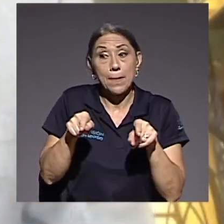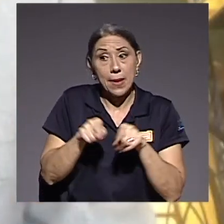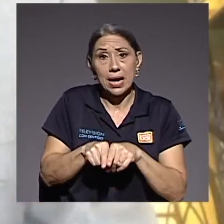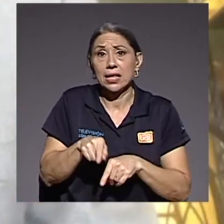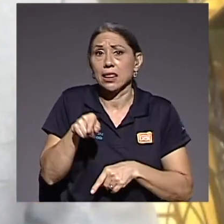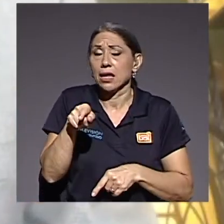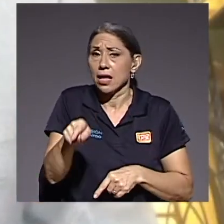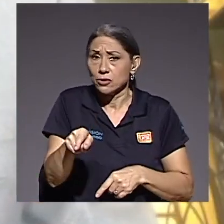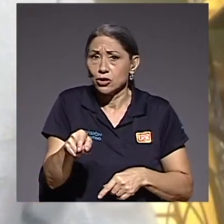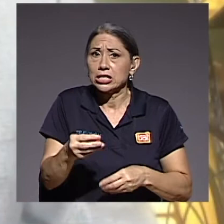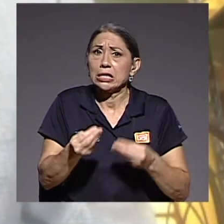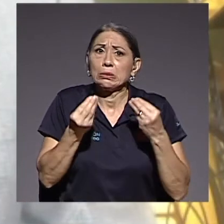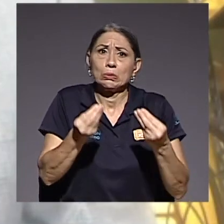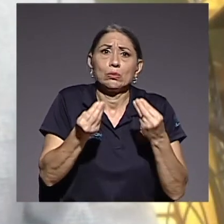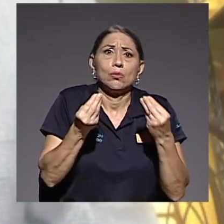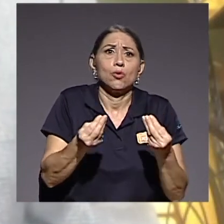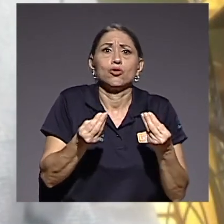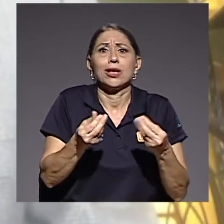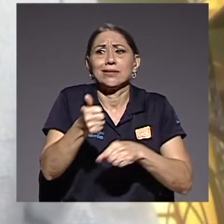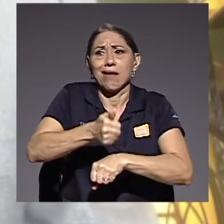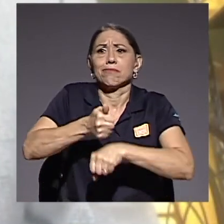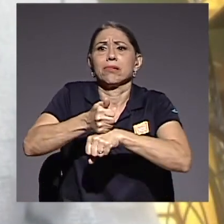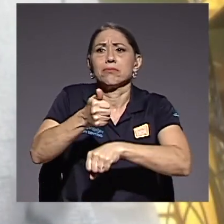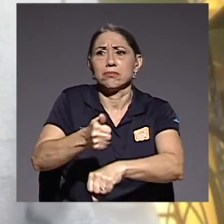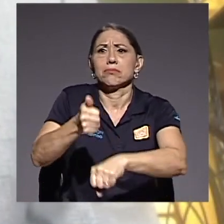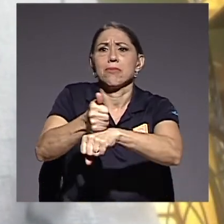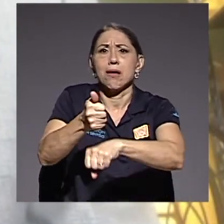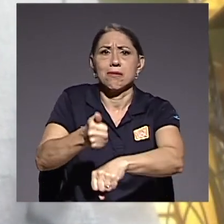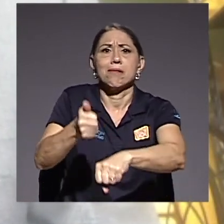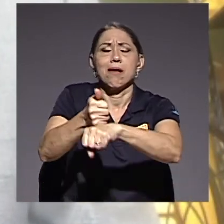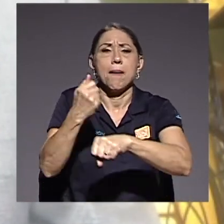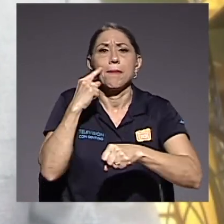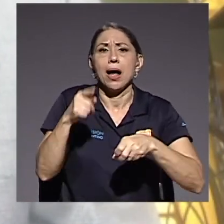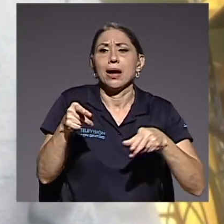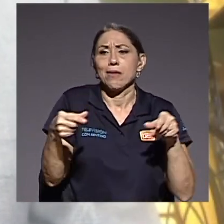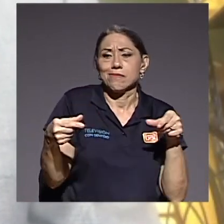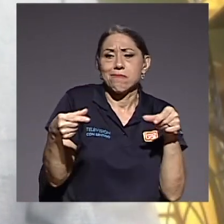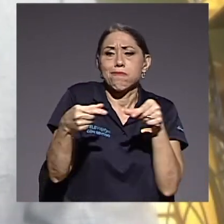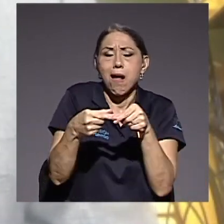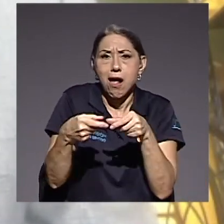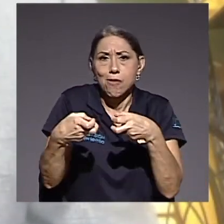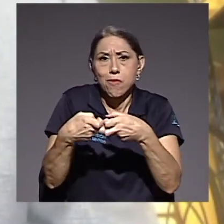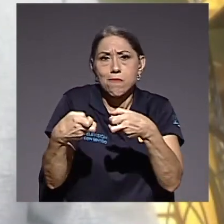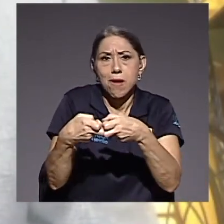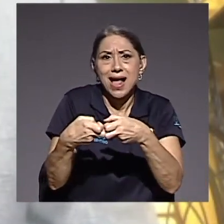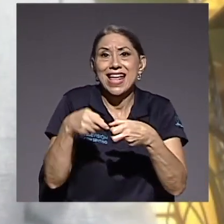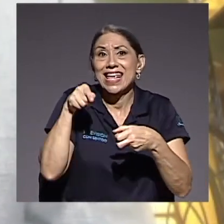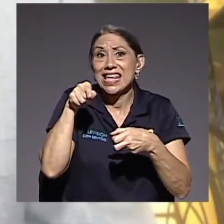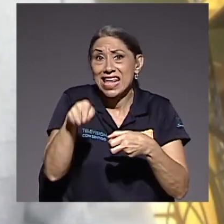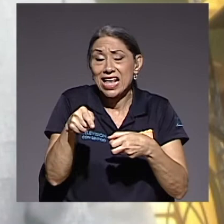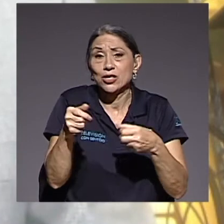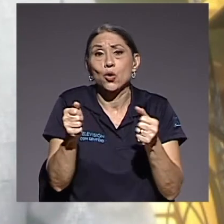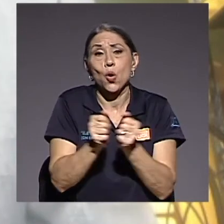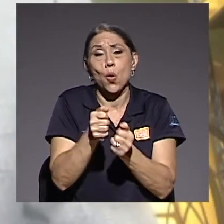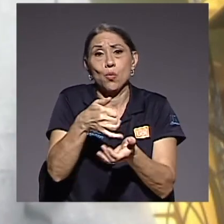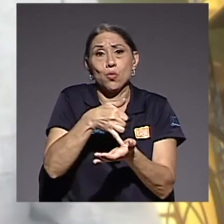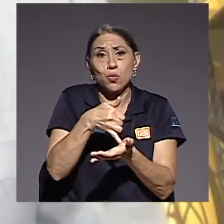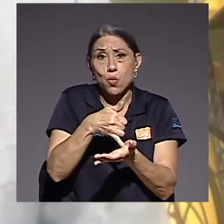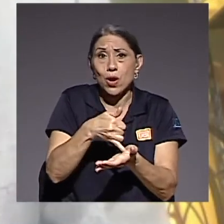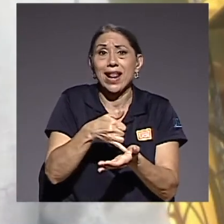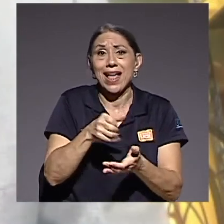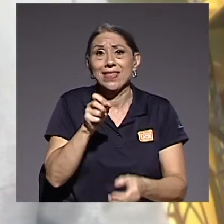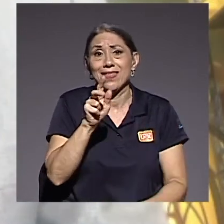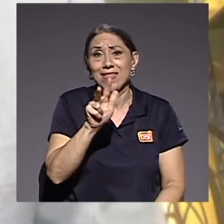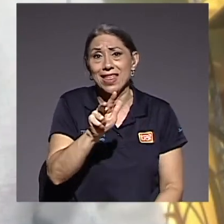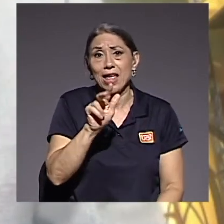gigantesca de subestaciones y que está pegado de líneas vulnerables de 34.5,